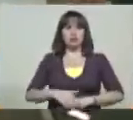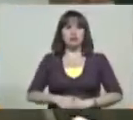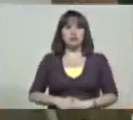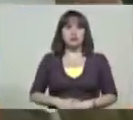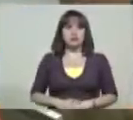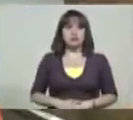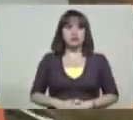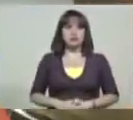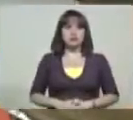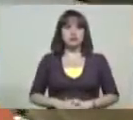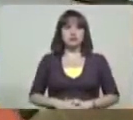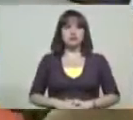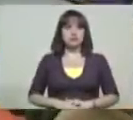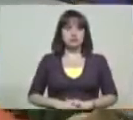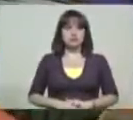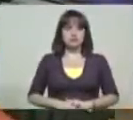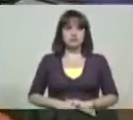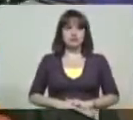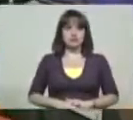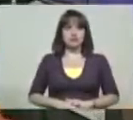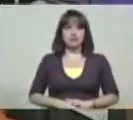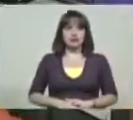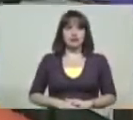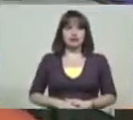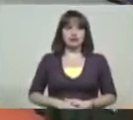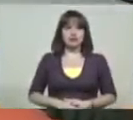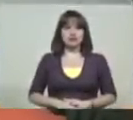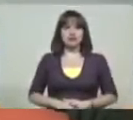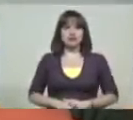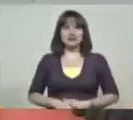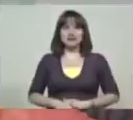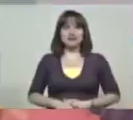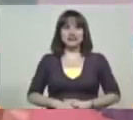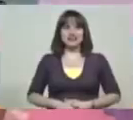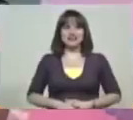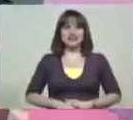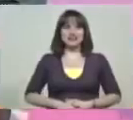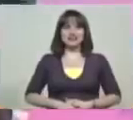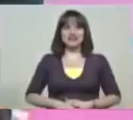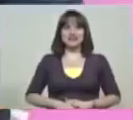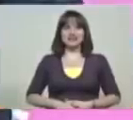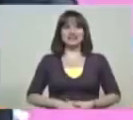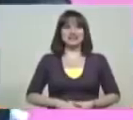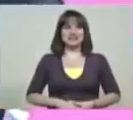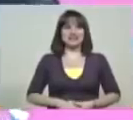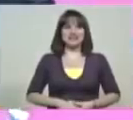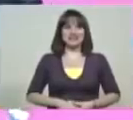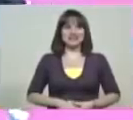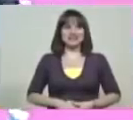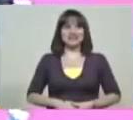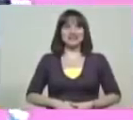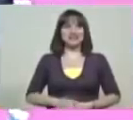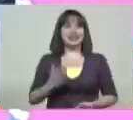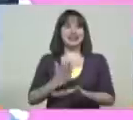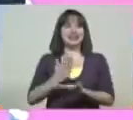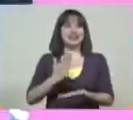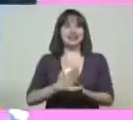De ahí podemos hacer otras definiciones, más amplias, más profundas, más abarcadoras, claro que siempre,